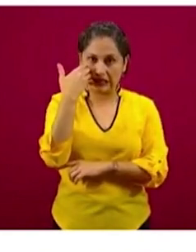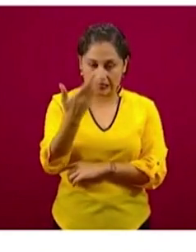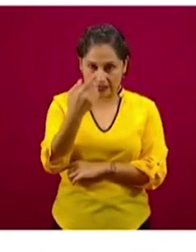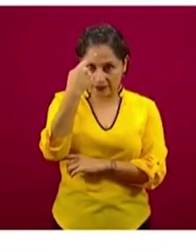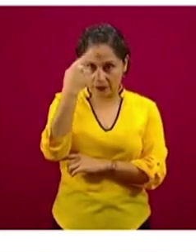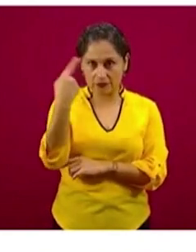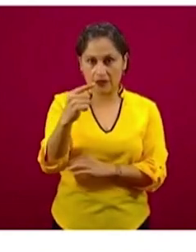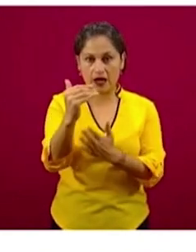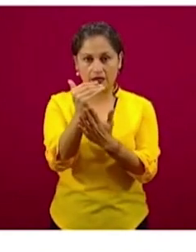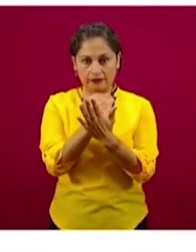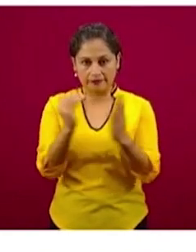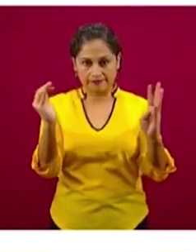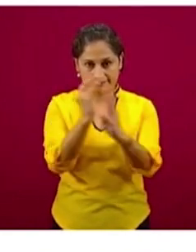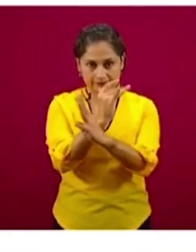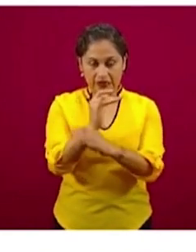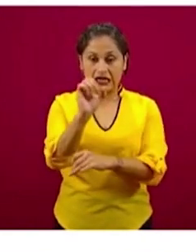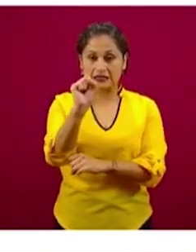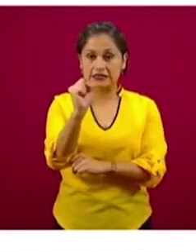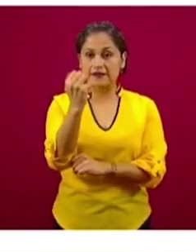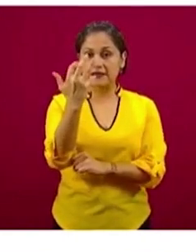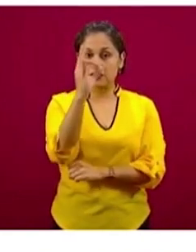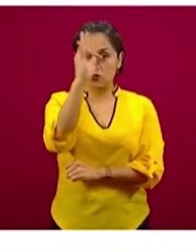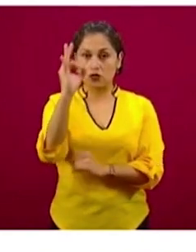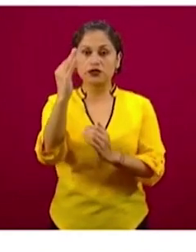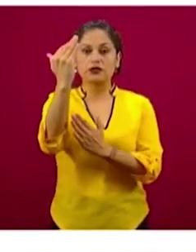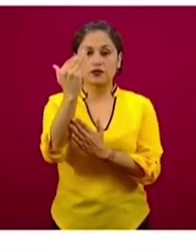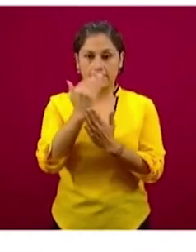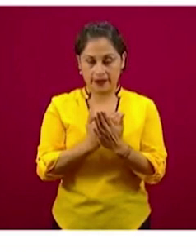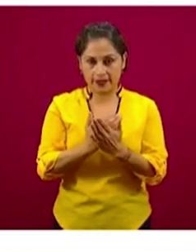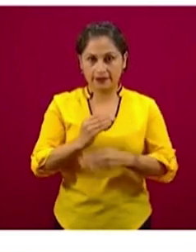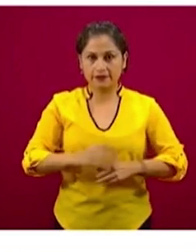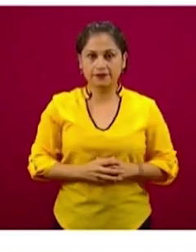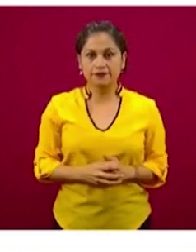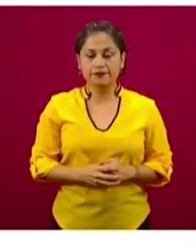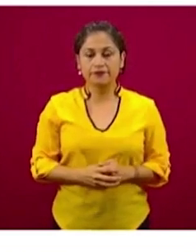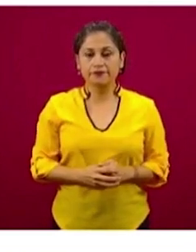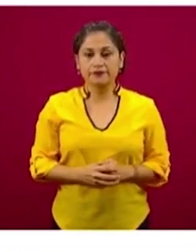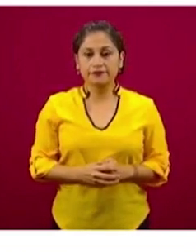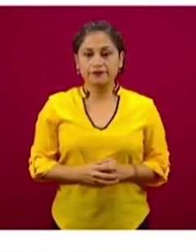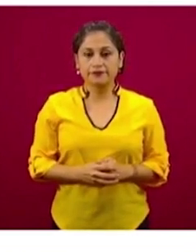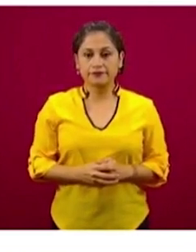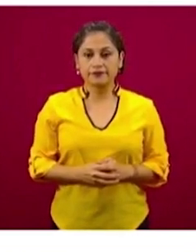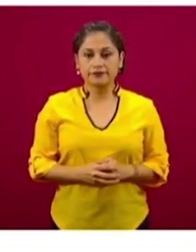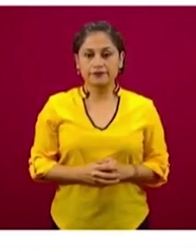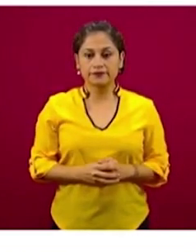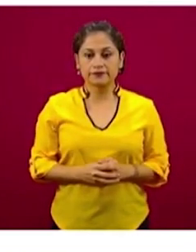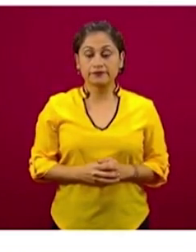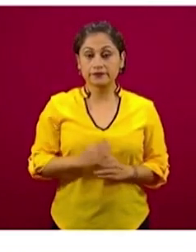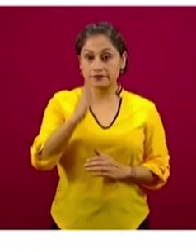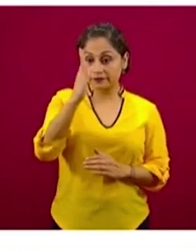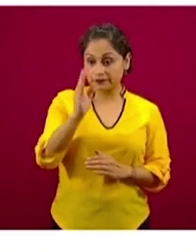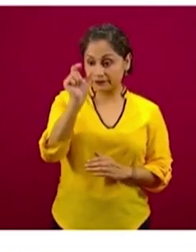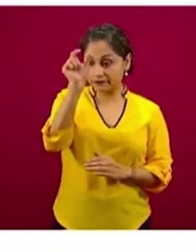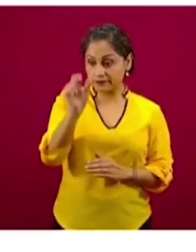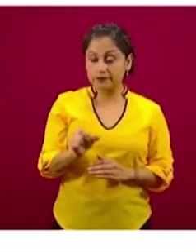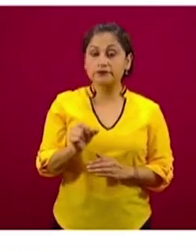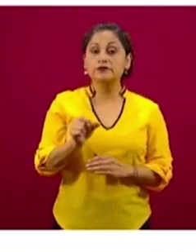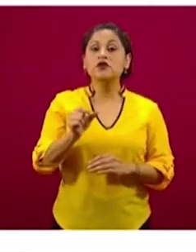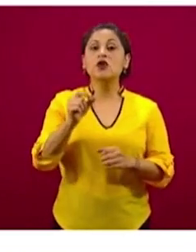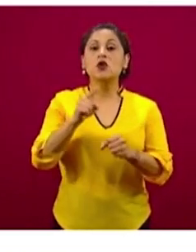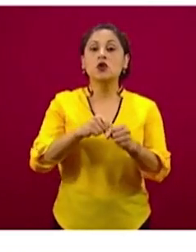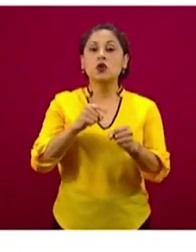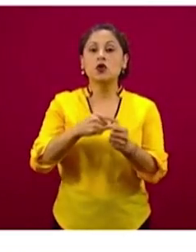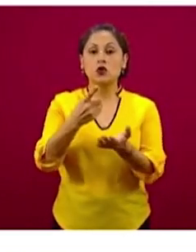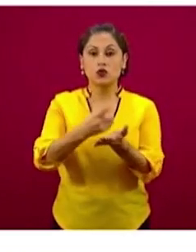menos 65% la barra dorada marca el inicio